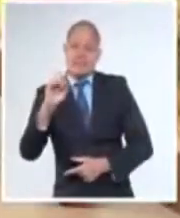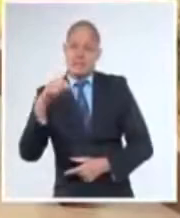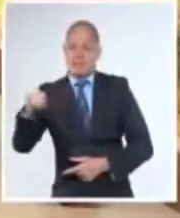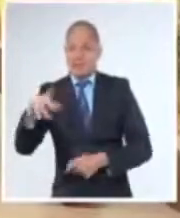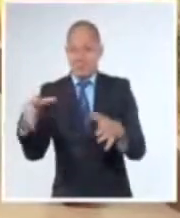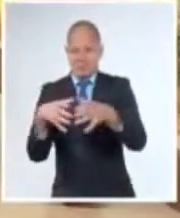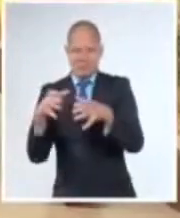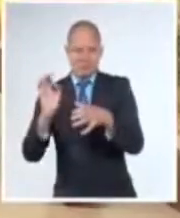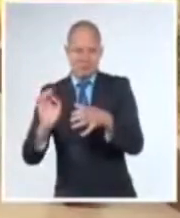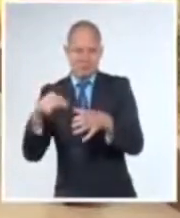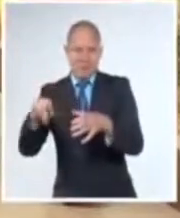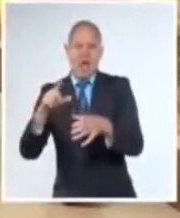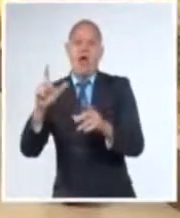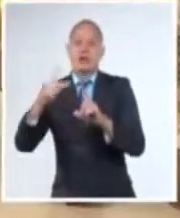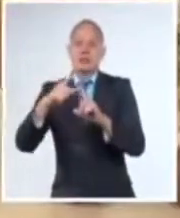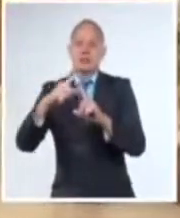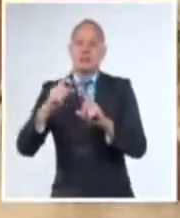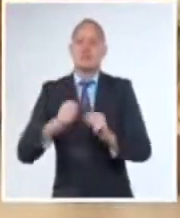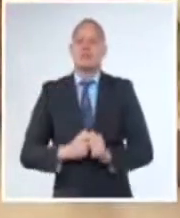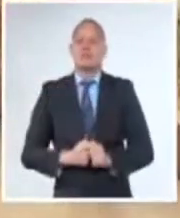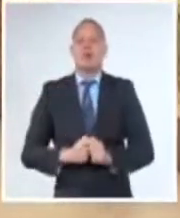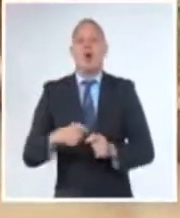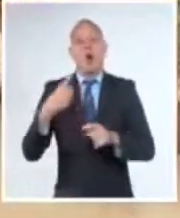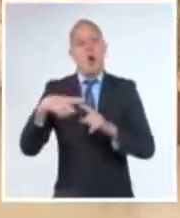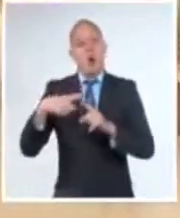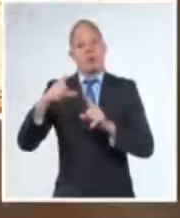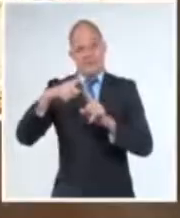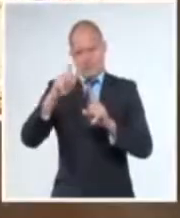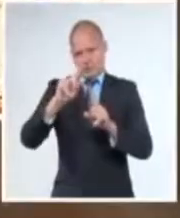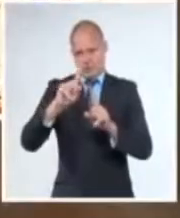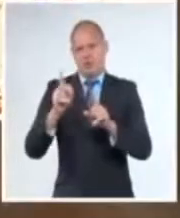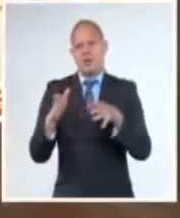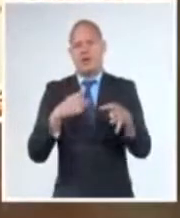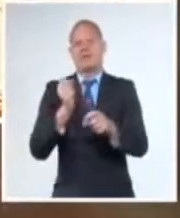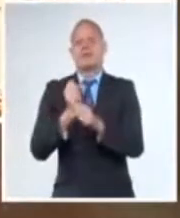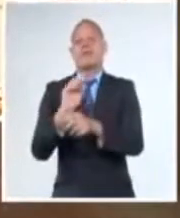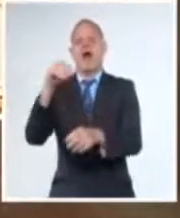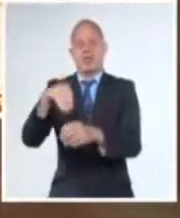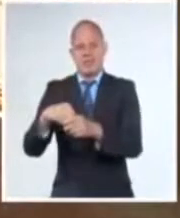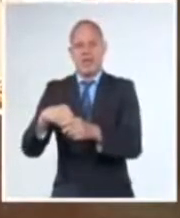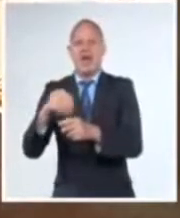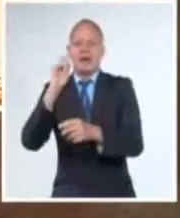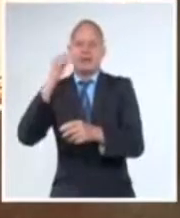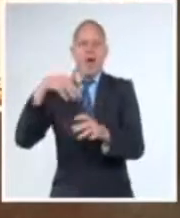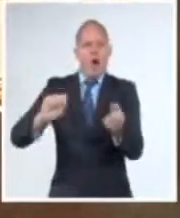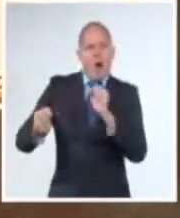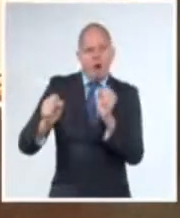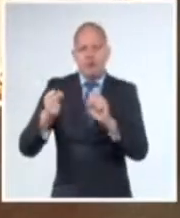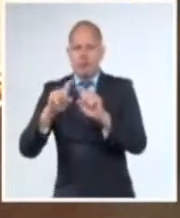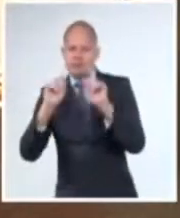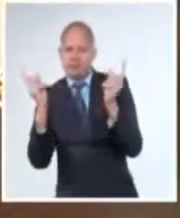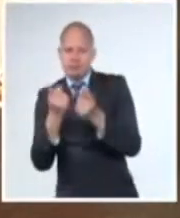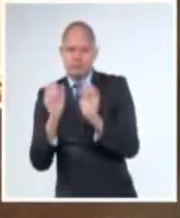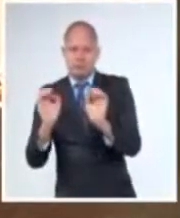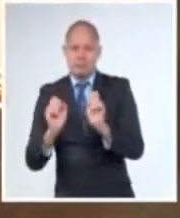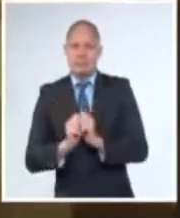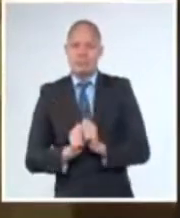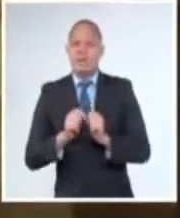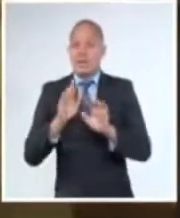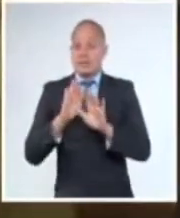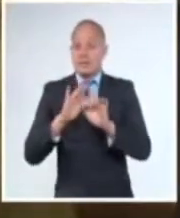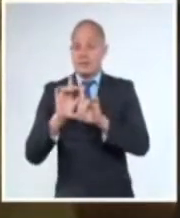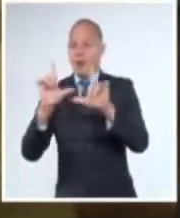Nacional de Trabajadores de la Administración Pública. Reconocimientos que recibieron el ministro de